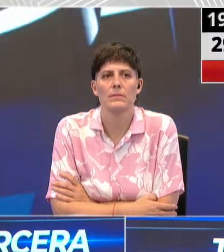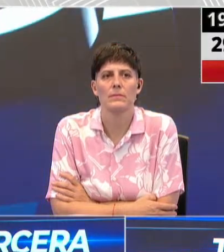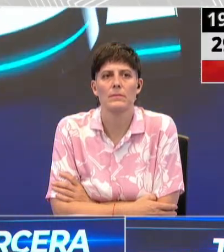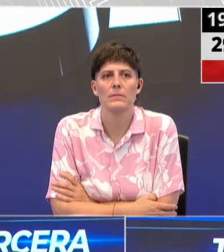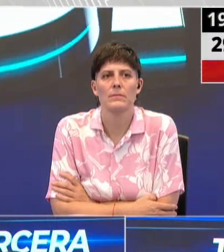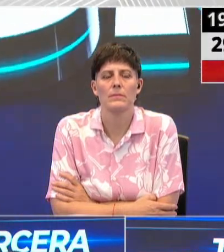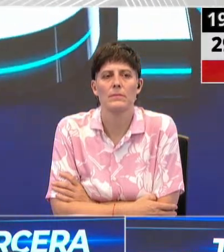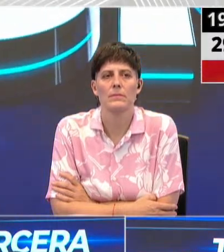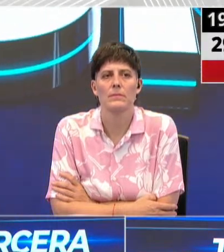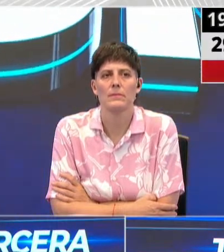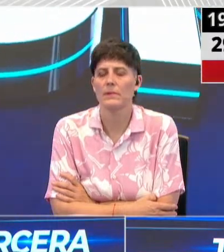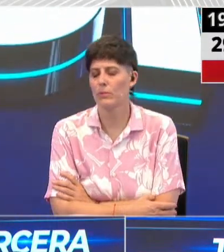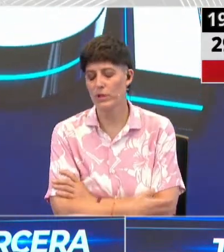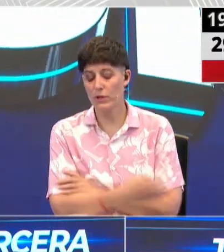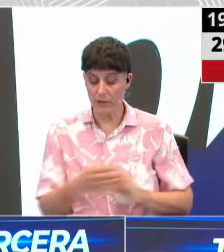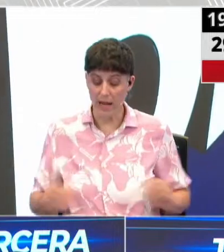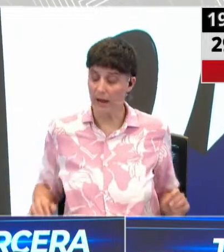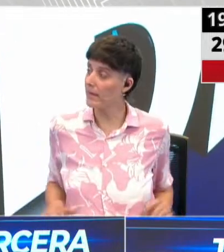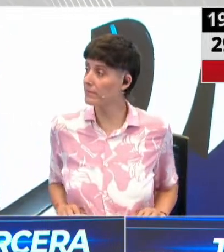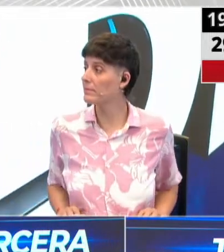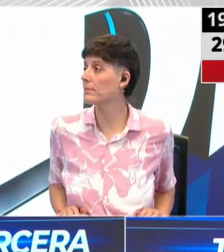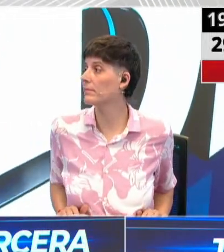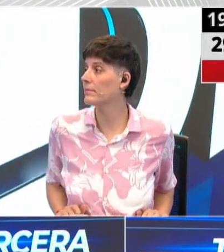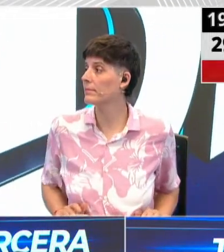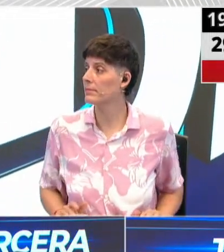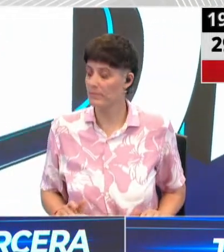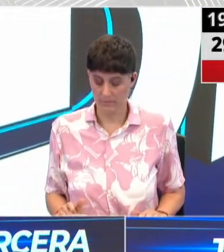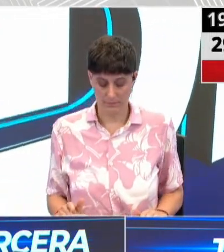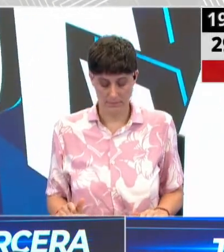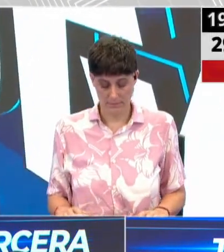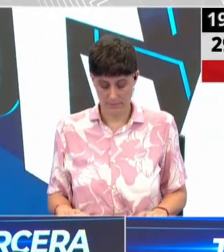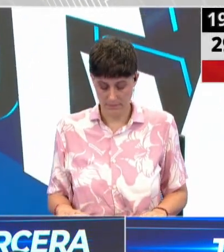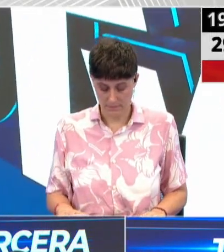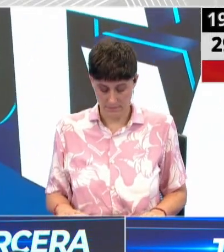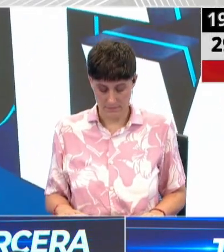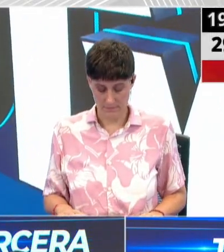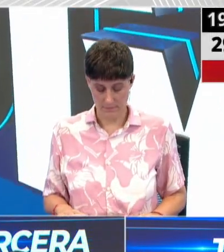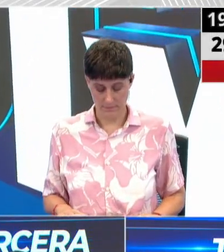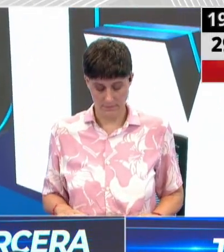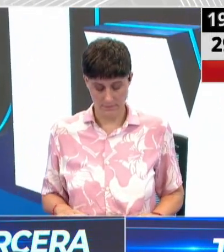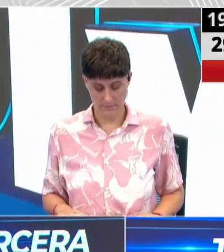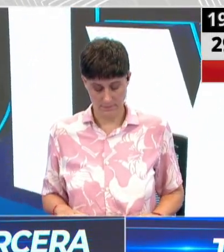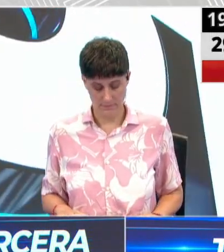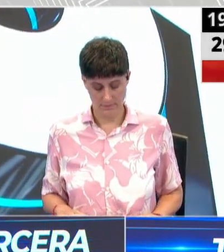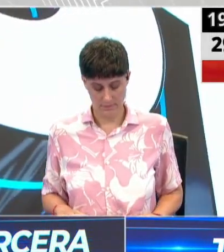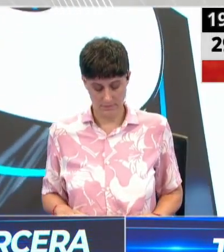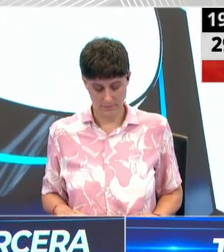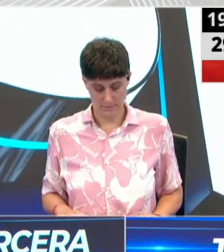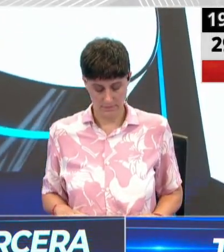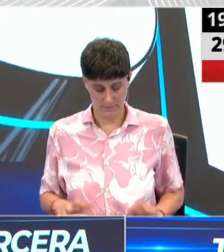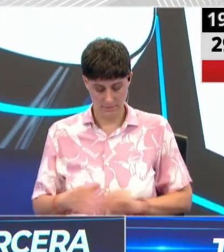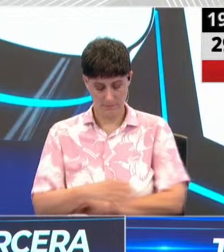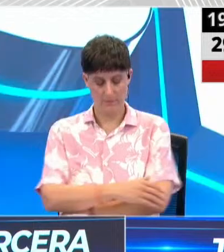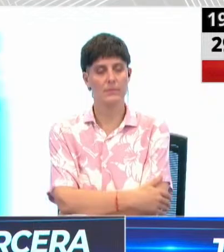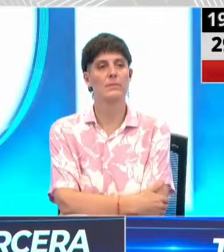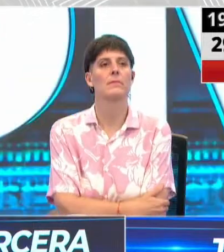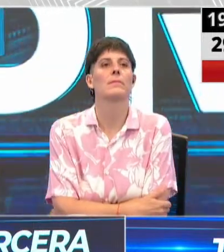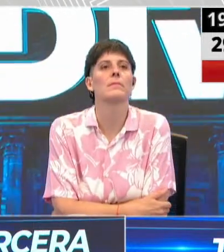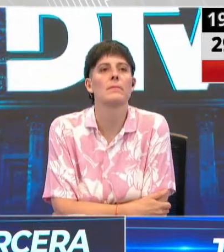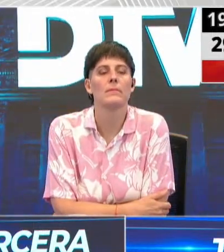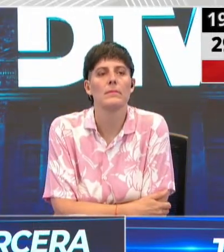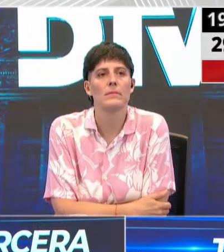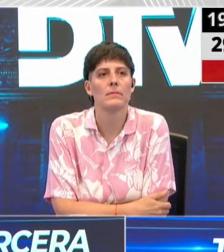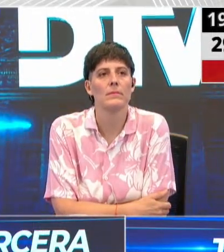es emblemática en términos de que nunca hay conflicto, nunca hay ninguna situación. No me estaba refiriendo a ese tipo